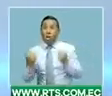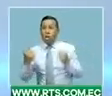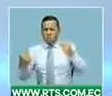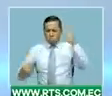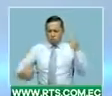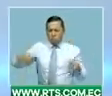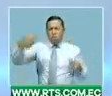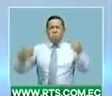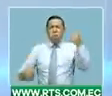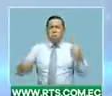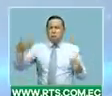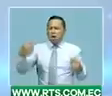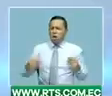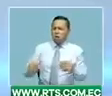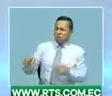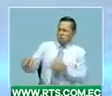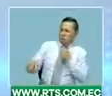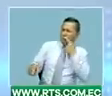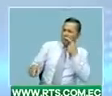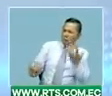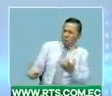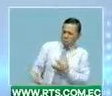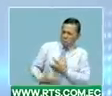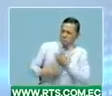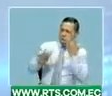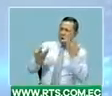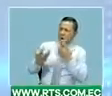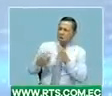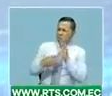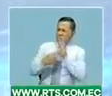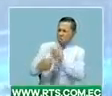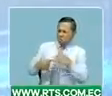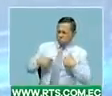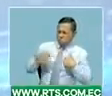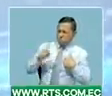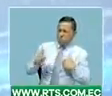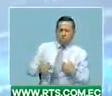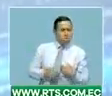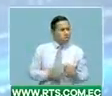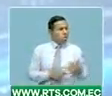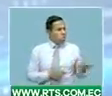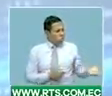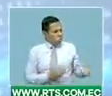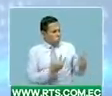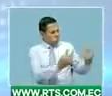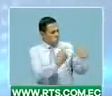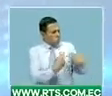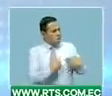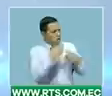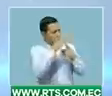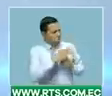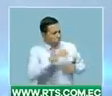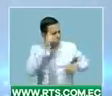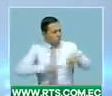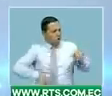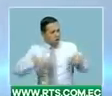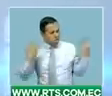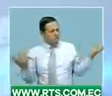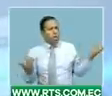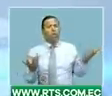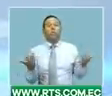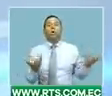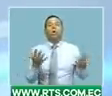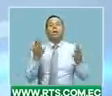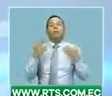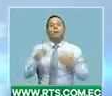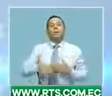tu mirada. ¿Quieres que a mí me desafíe tu mirada o tu mirada? El hecho se suscitó en el sector norte de